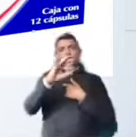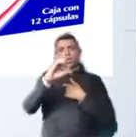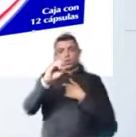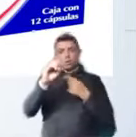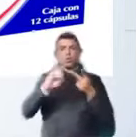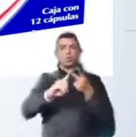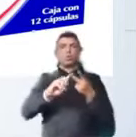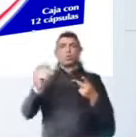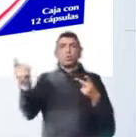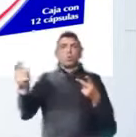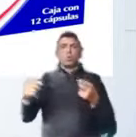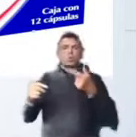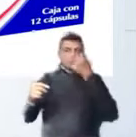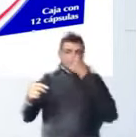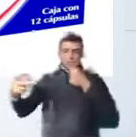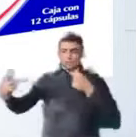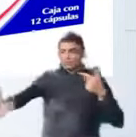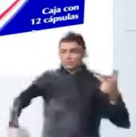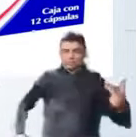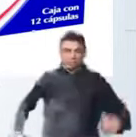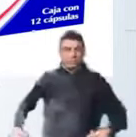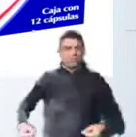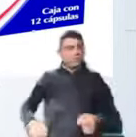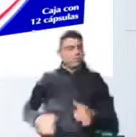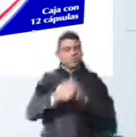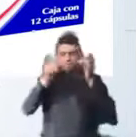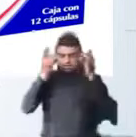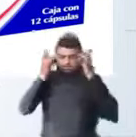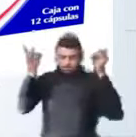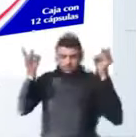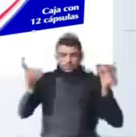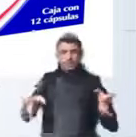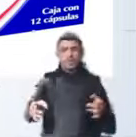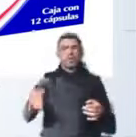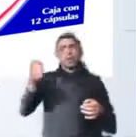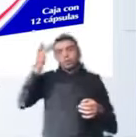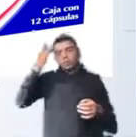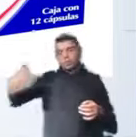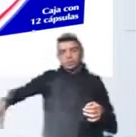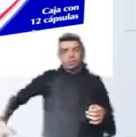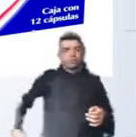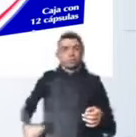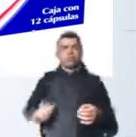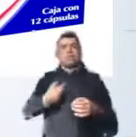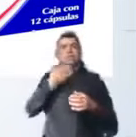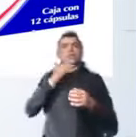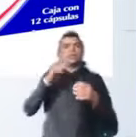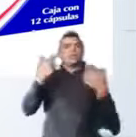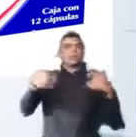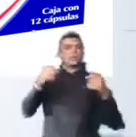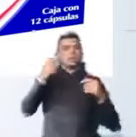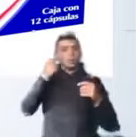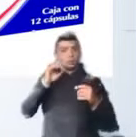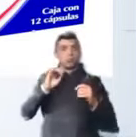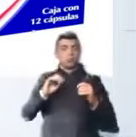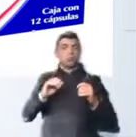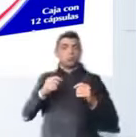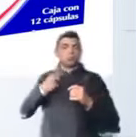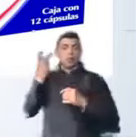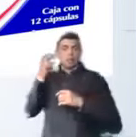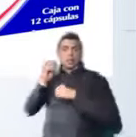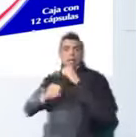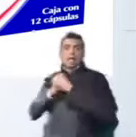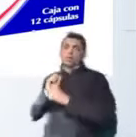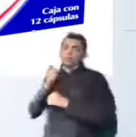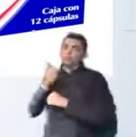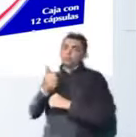es algo trágico, porque la amoxicilina era un antibiótico muy bueno hace más de 20 años. Pero el hecho de que las personas lo estén